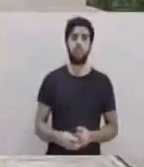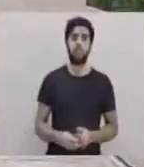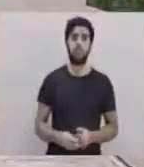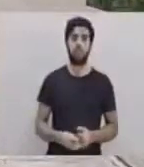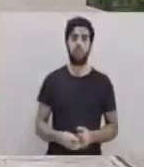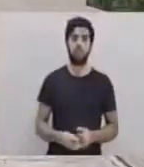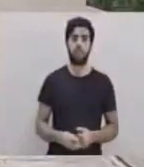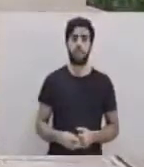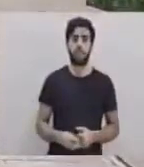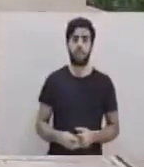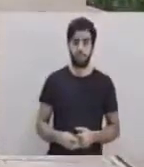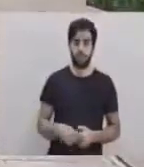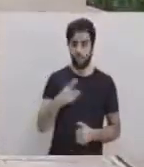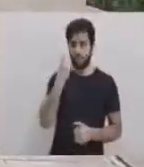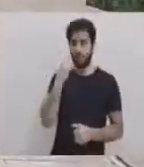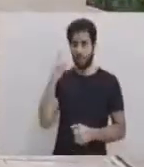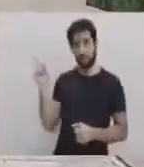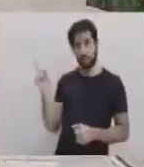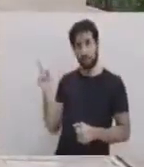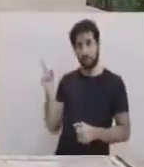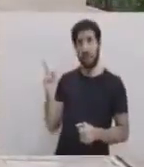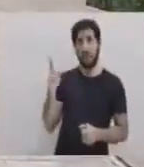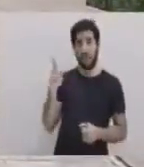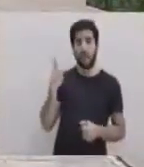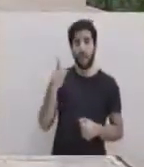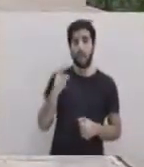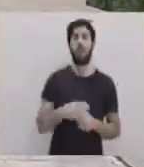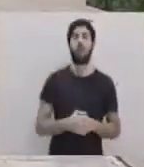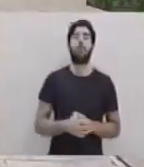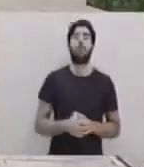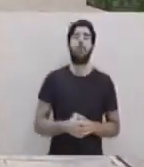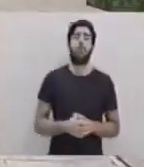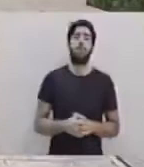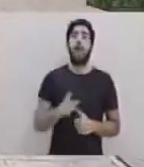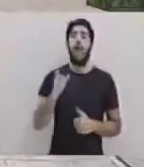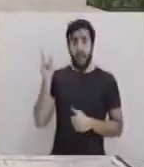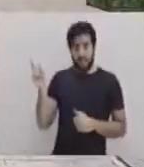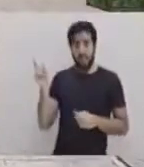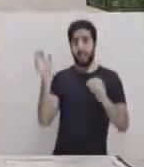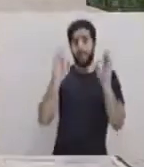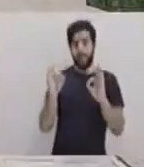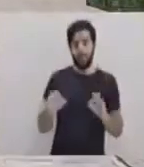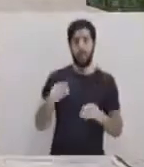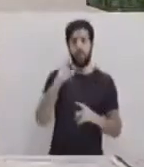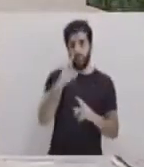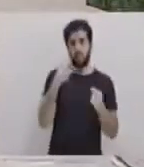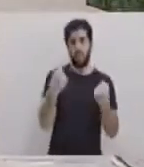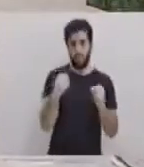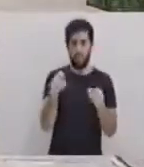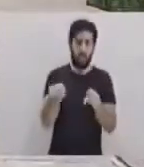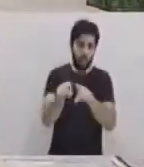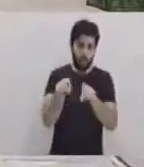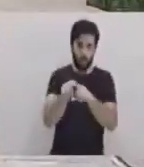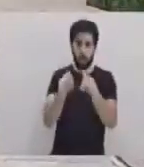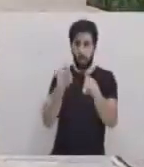Y lo haces con la otra pierna. 1, 2, 3, 4 y 5.